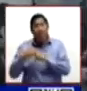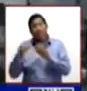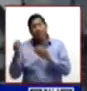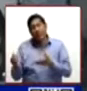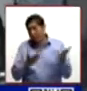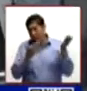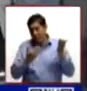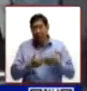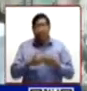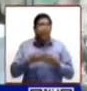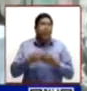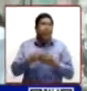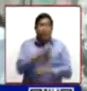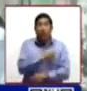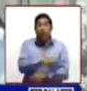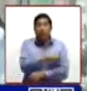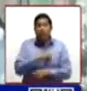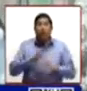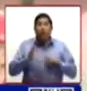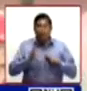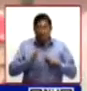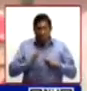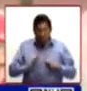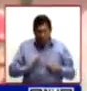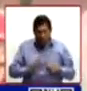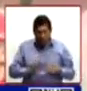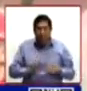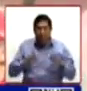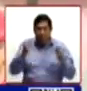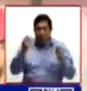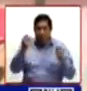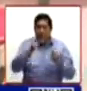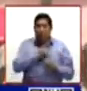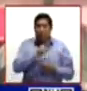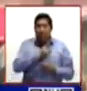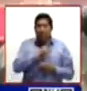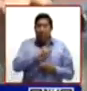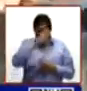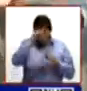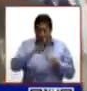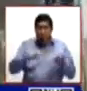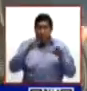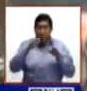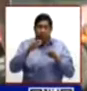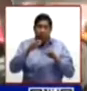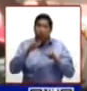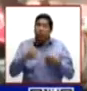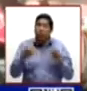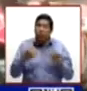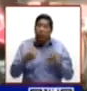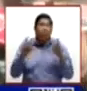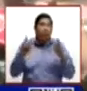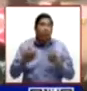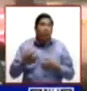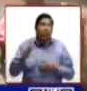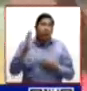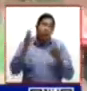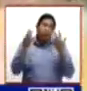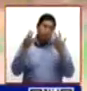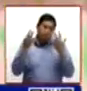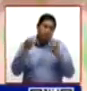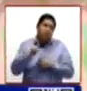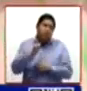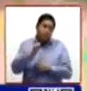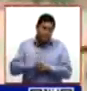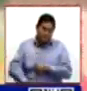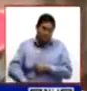trasladados al centro médico y están estables, están conscientes. ¿Qué tal de heridos entre niños y también el personal? Son 8 personas que están